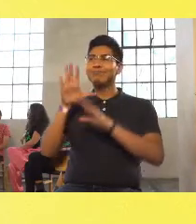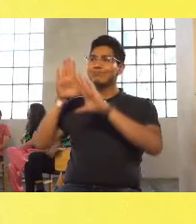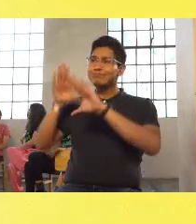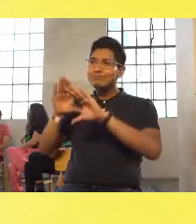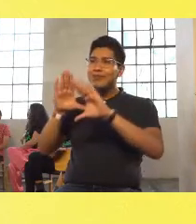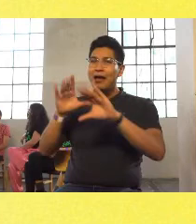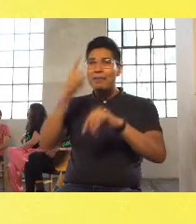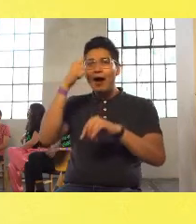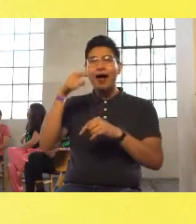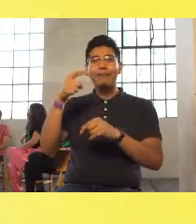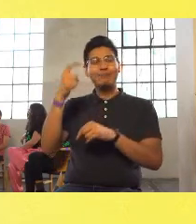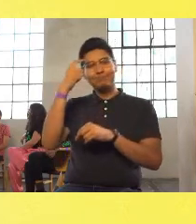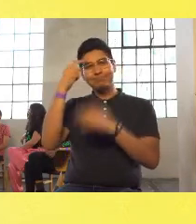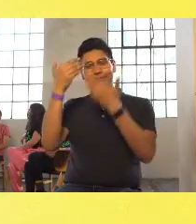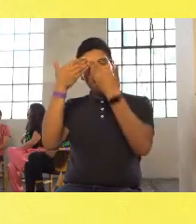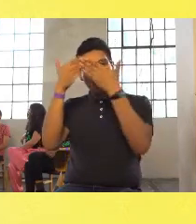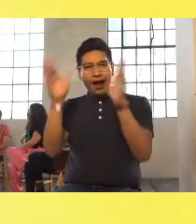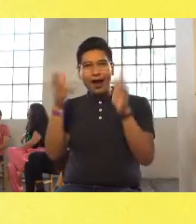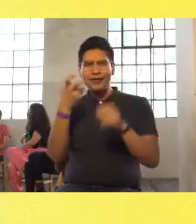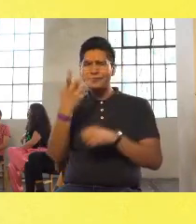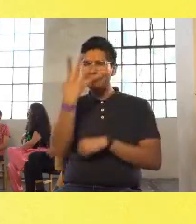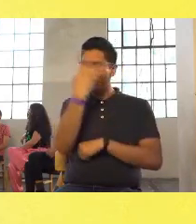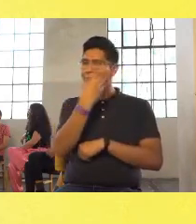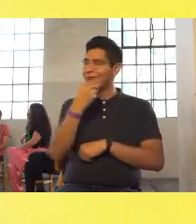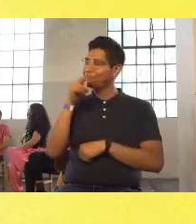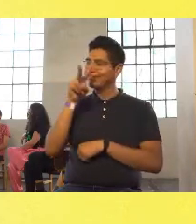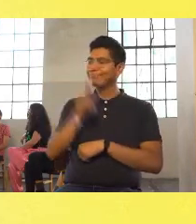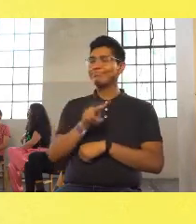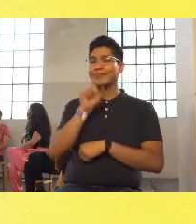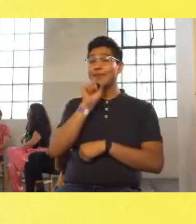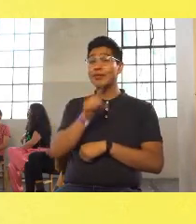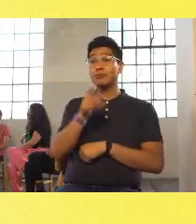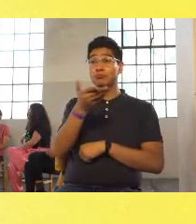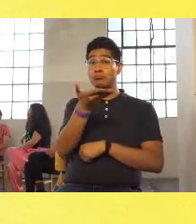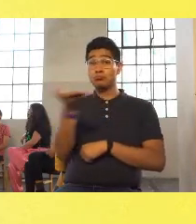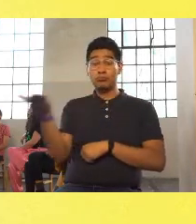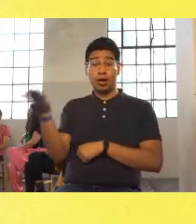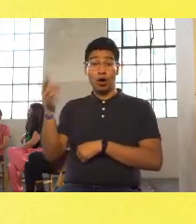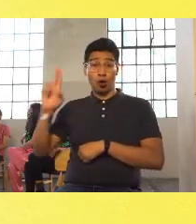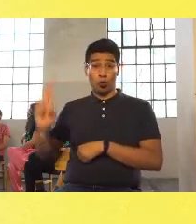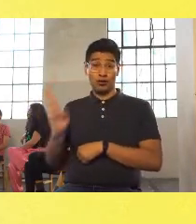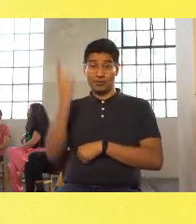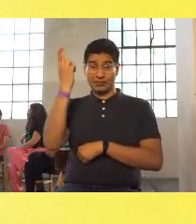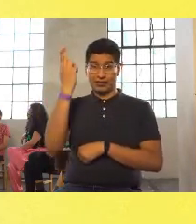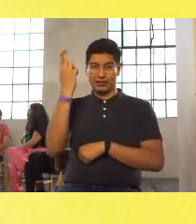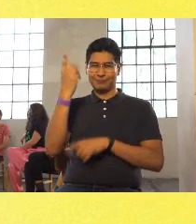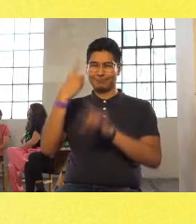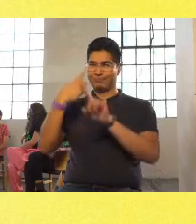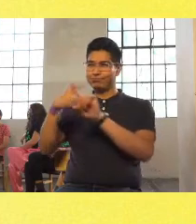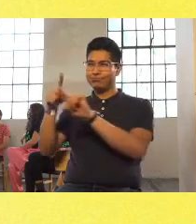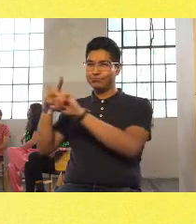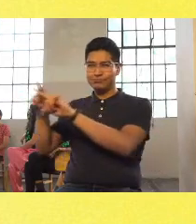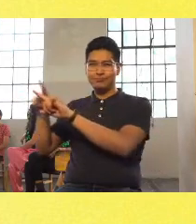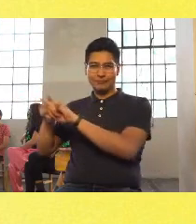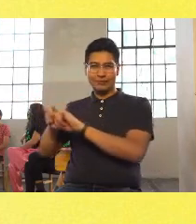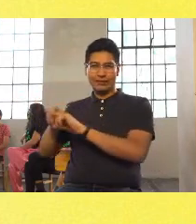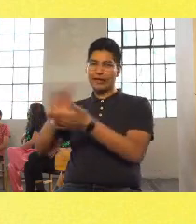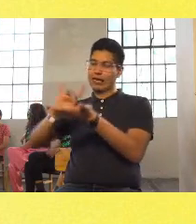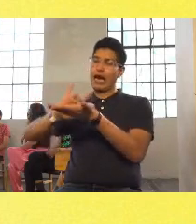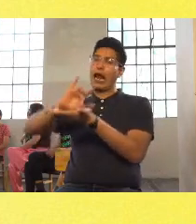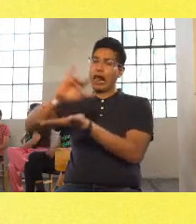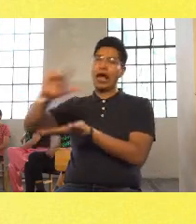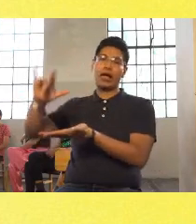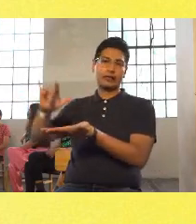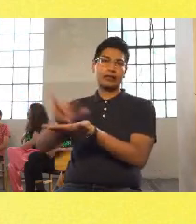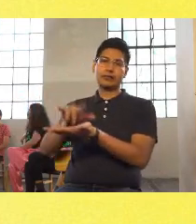Entonces, también pues es eso, o sea, como agradecer pues a todas estas universidades que le dan la voz a una y otro frente de